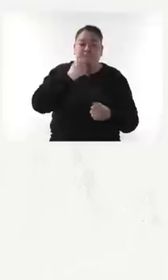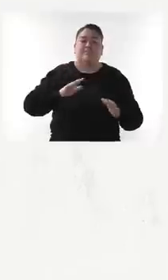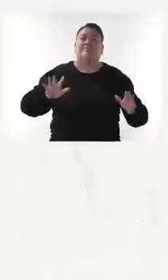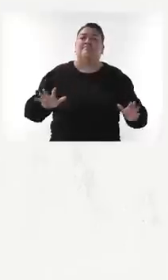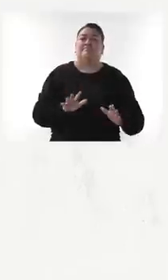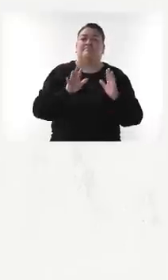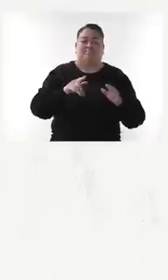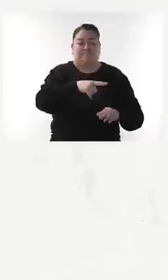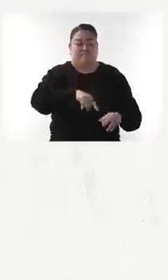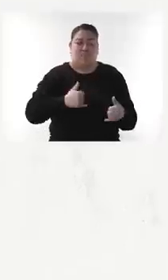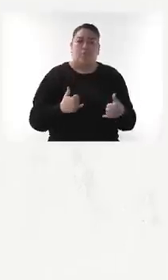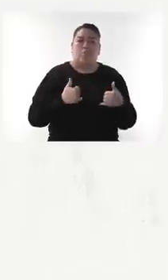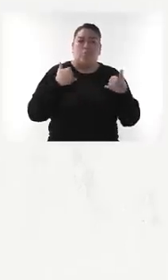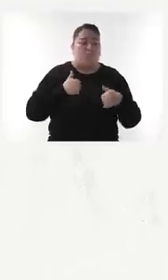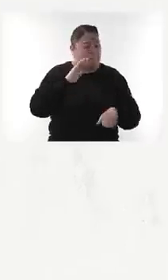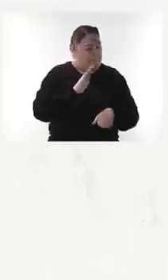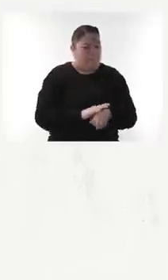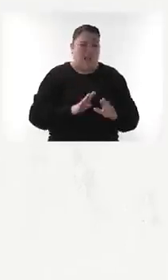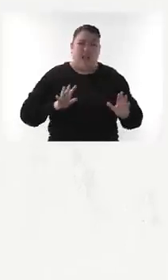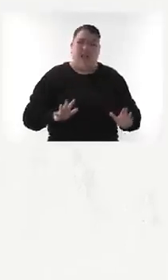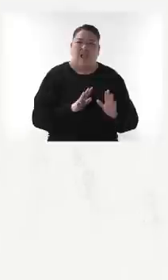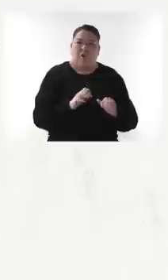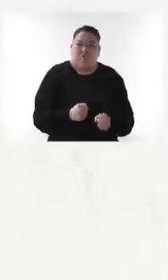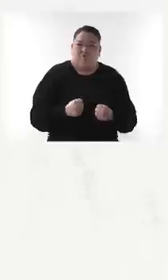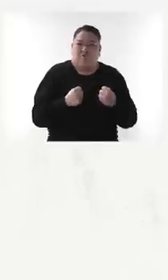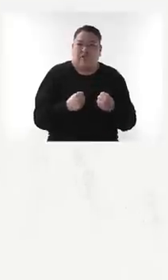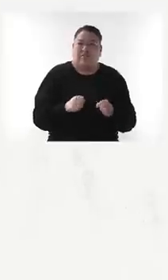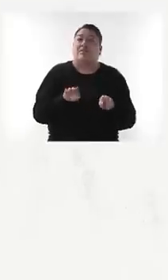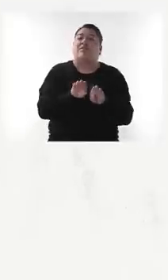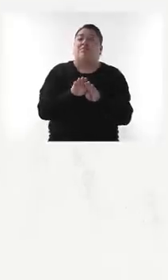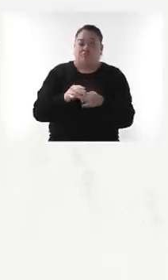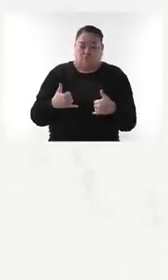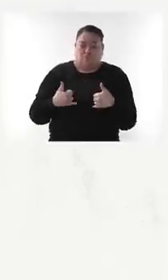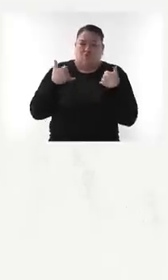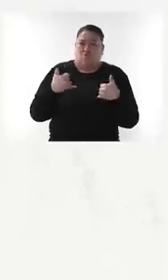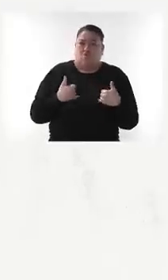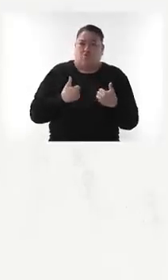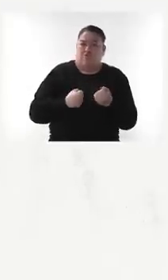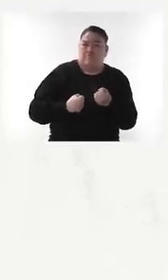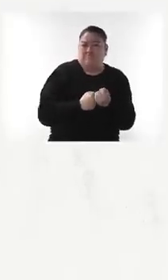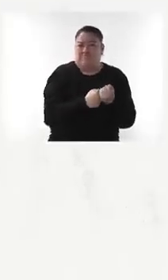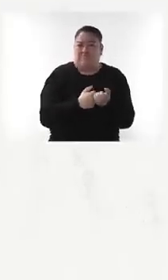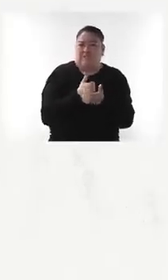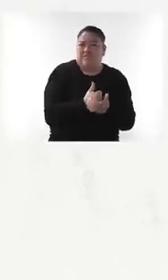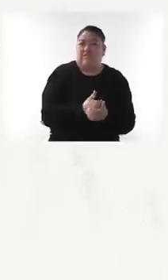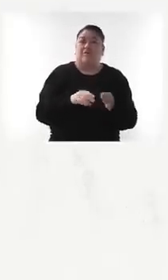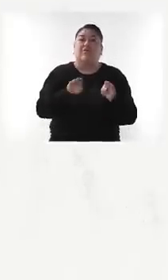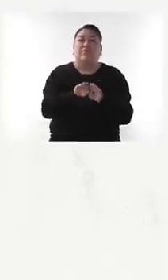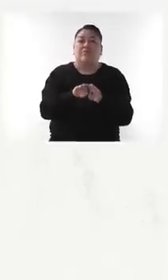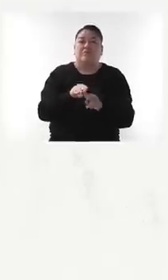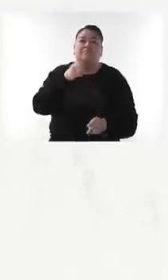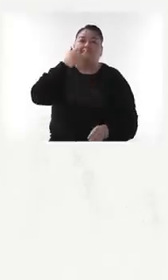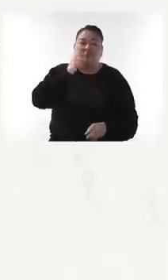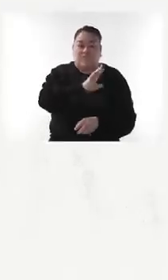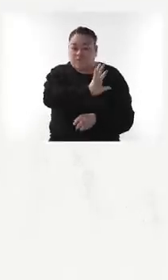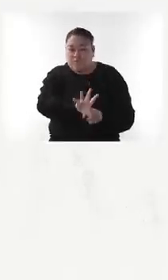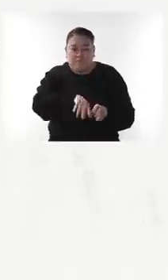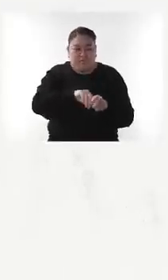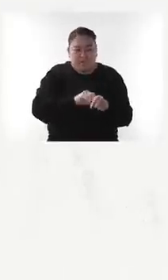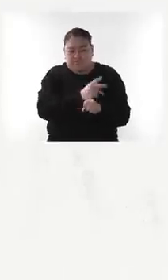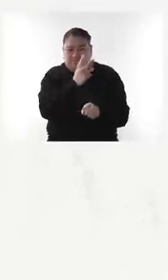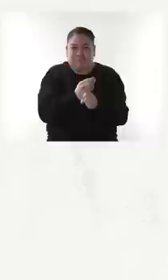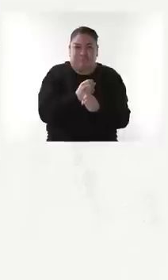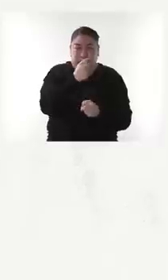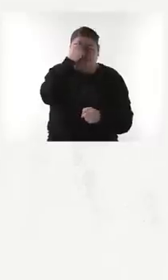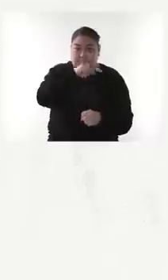los jugadores jóvenes. Ahora vamos a explicar el desarrollo de los jugadores jóvenes. Buscamos una solución integral para